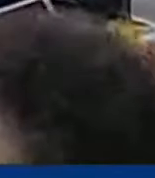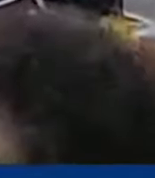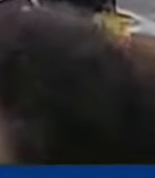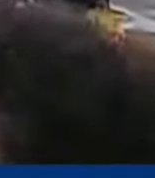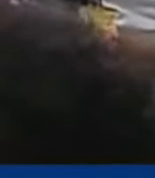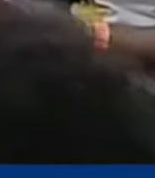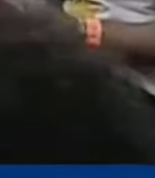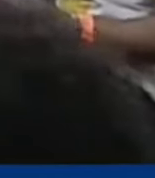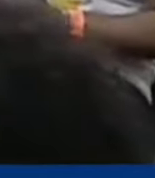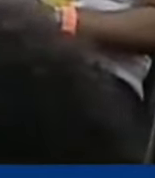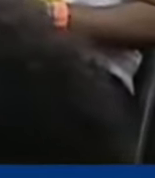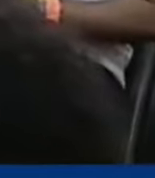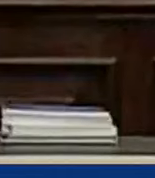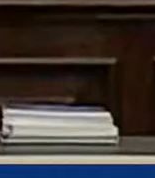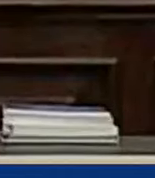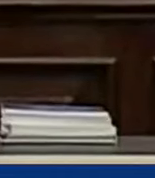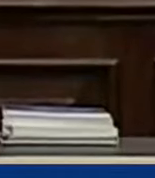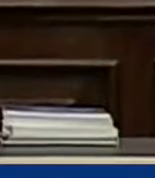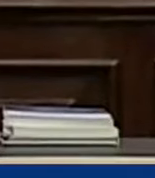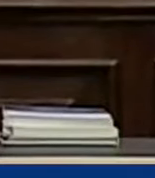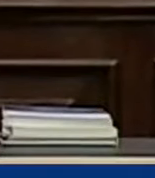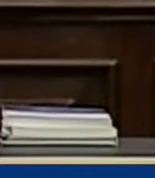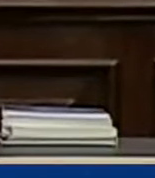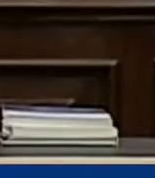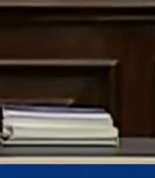5G. ¿Ah?